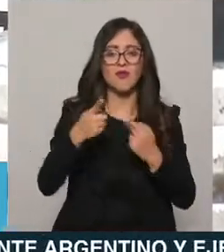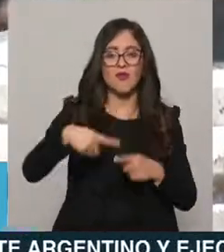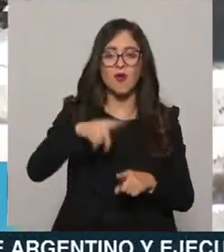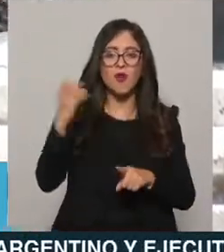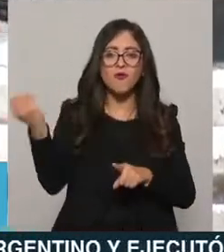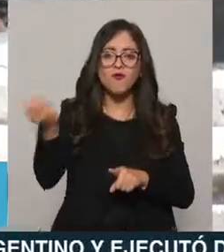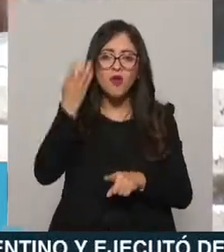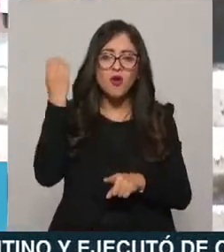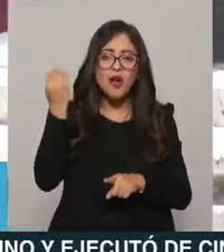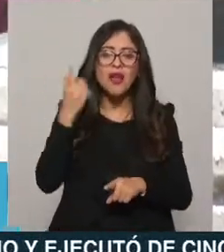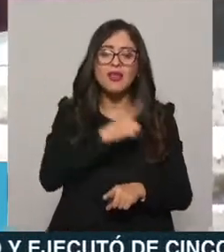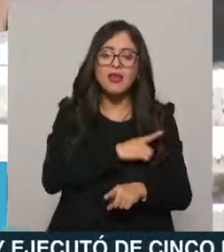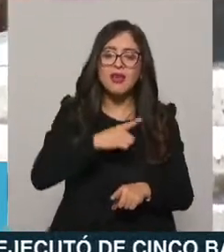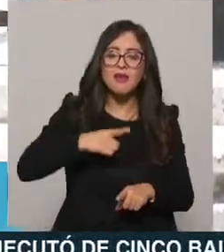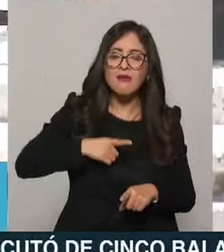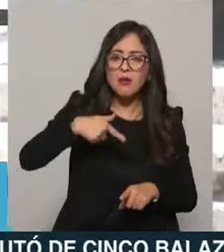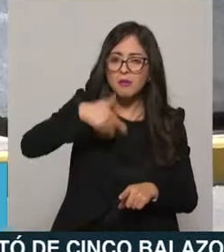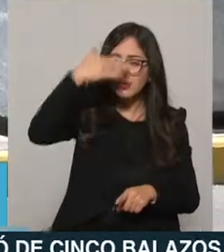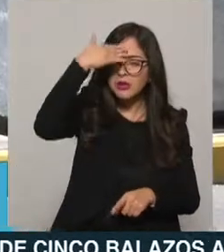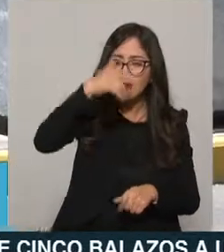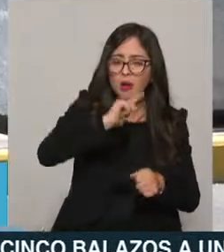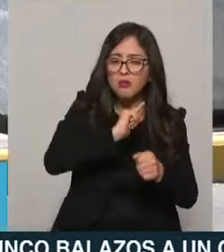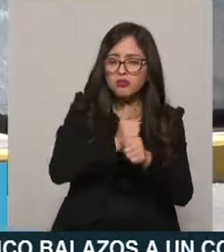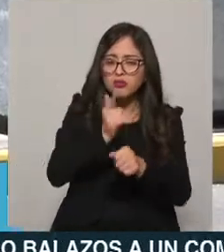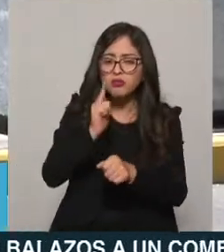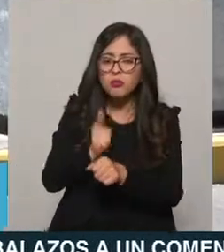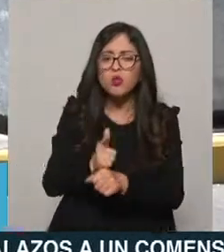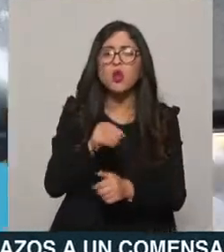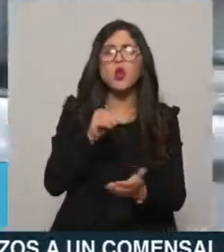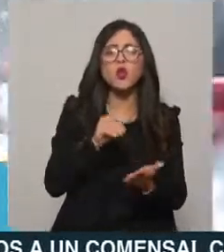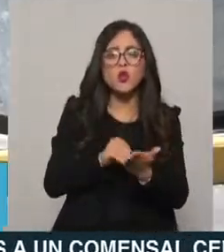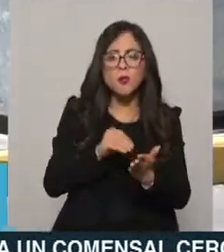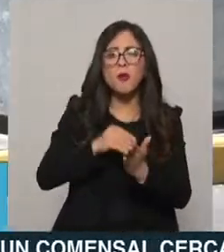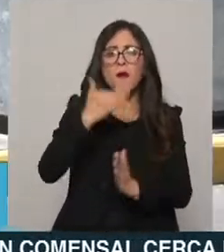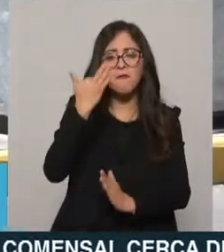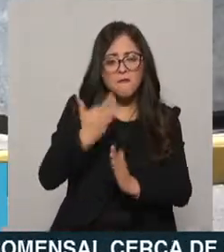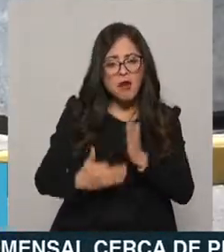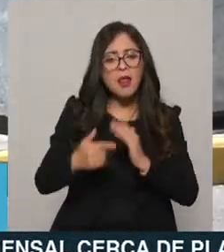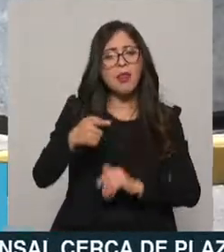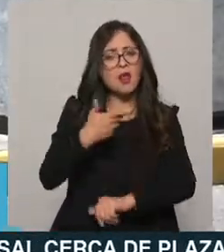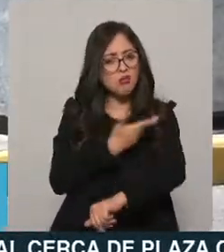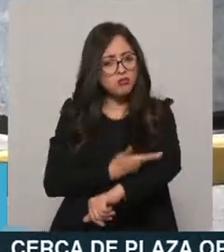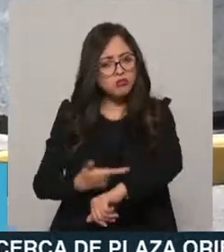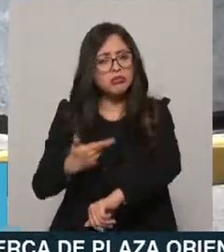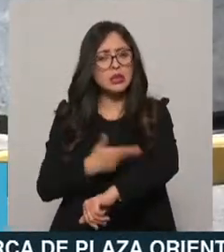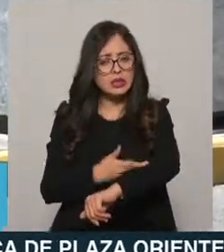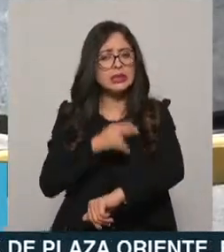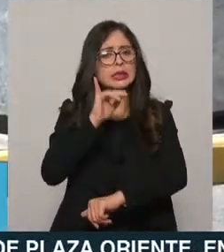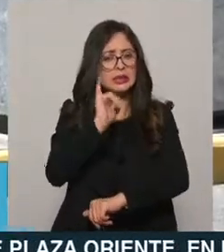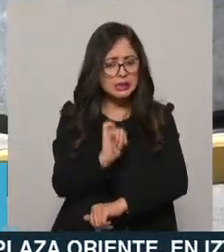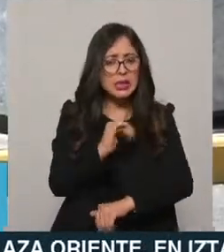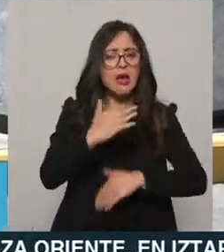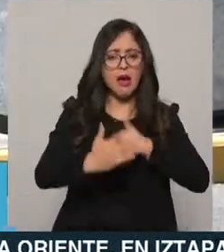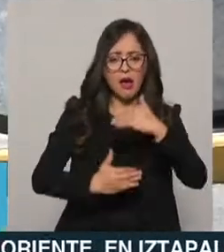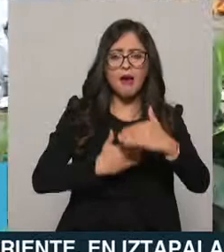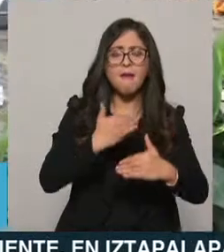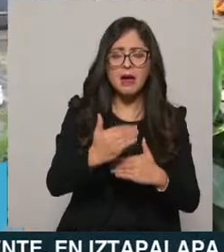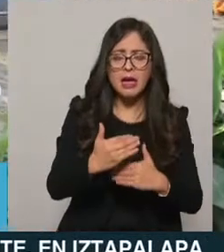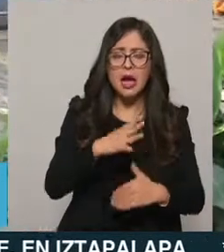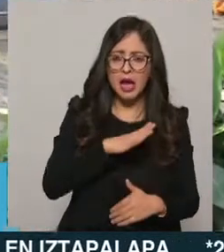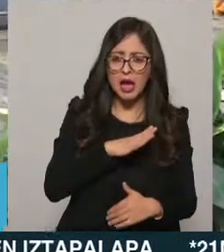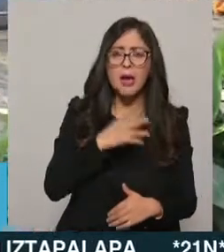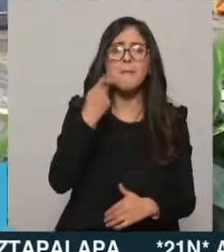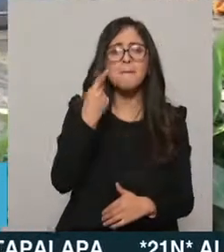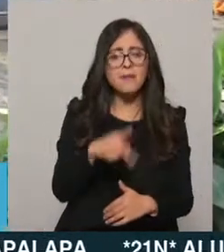identificar qué cosas aún tenemos que seguir trabajando, porque hemos avanzado mucho, pero hay muchas cosas que